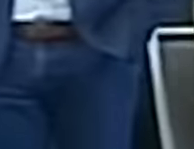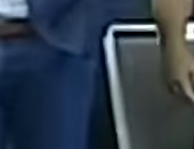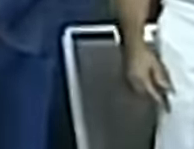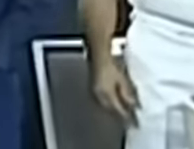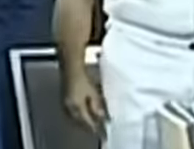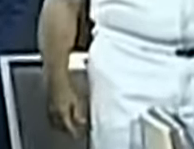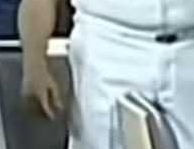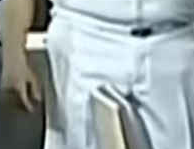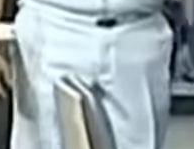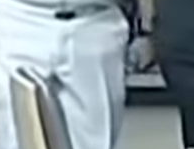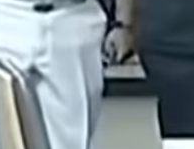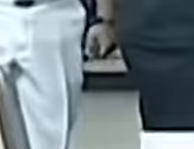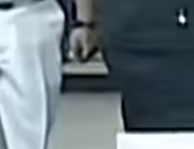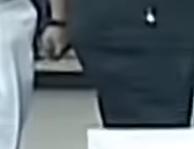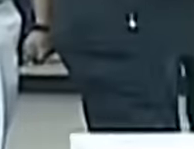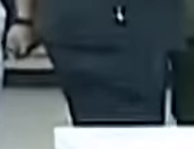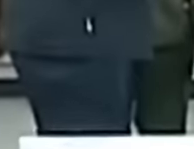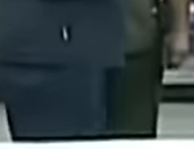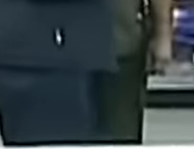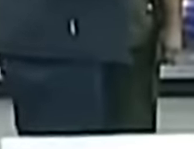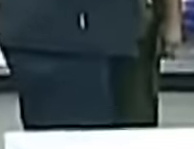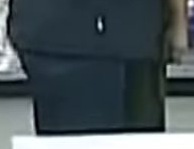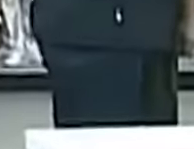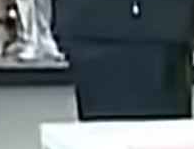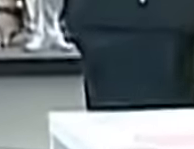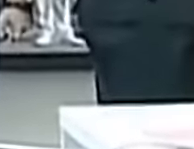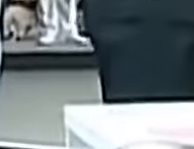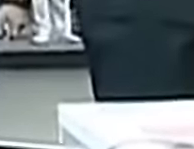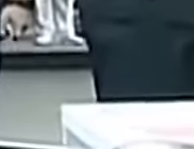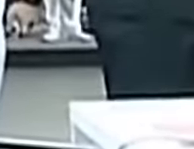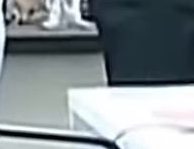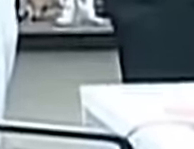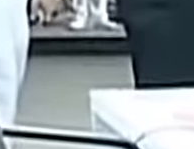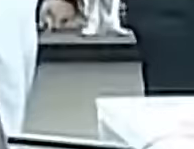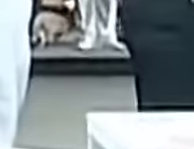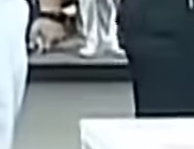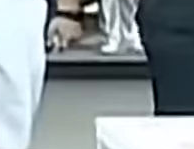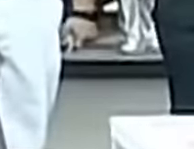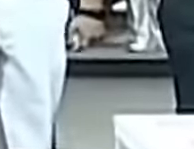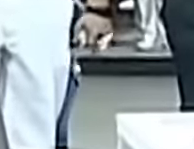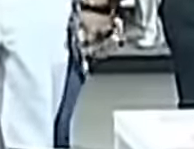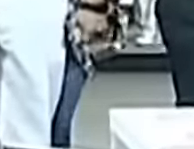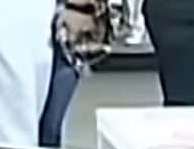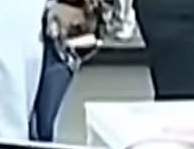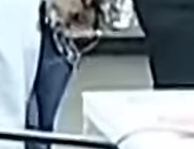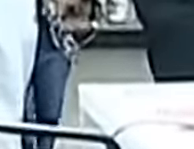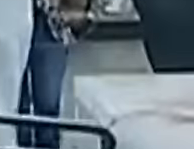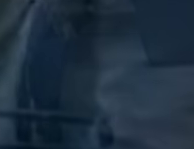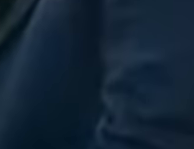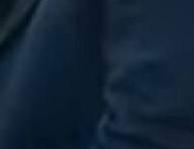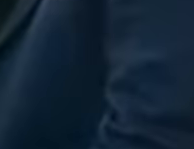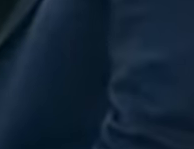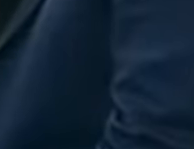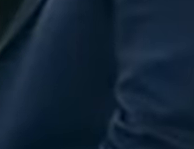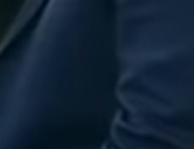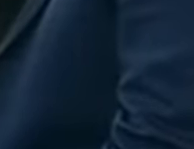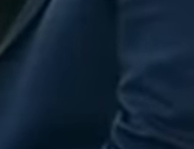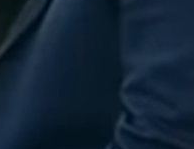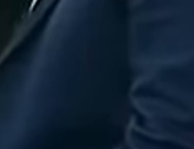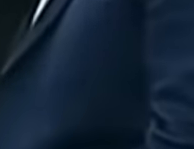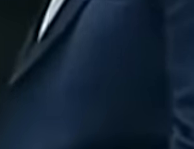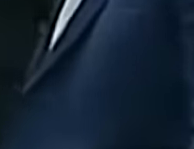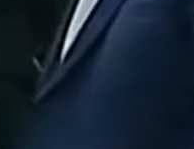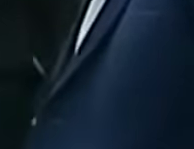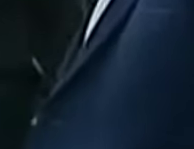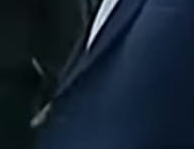quien se encuentra en compañía de la primera combatiente, doctora Cilia Flores de Maduro, y el vicepresidente sectorial para la